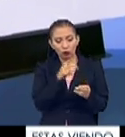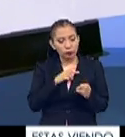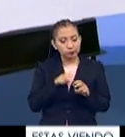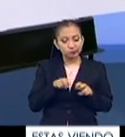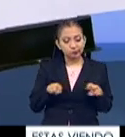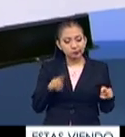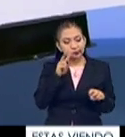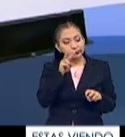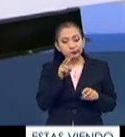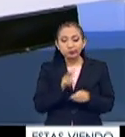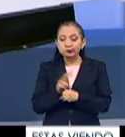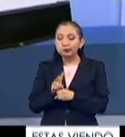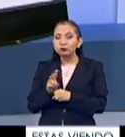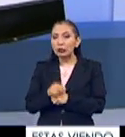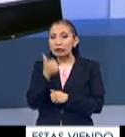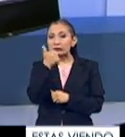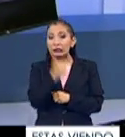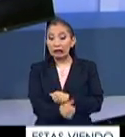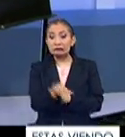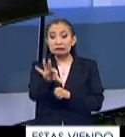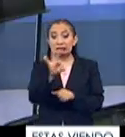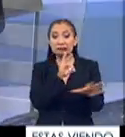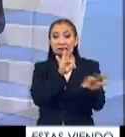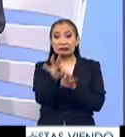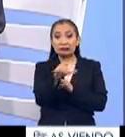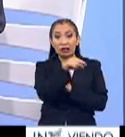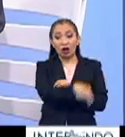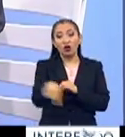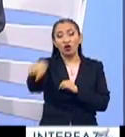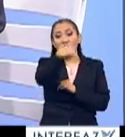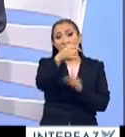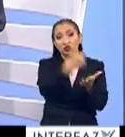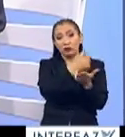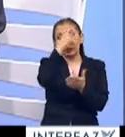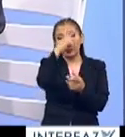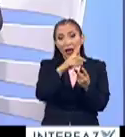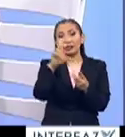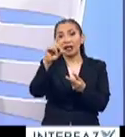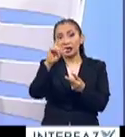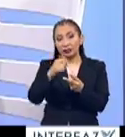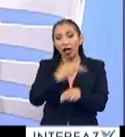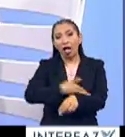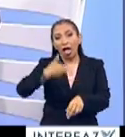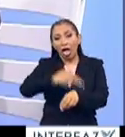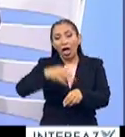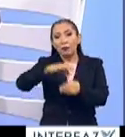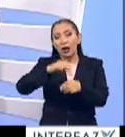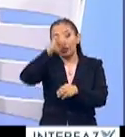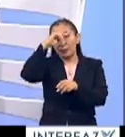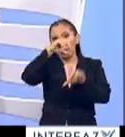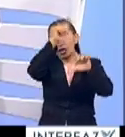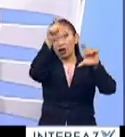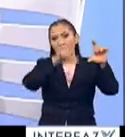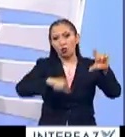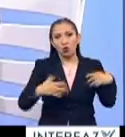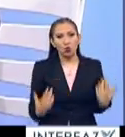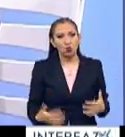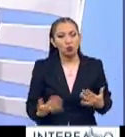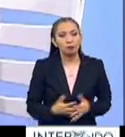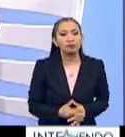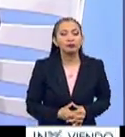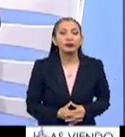elección histórica, sí, de histórica. 6 elecciones concurrentes en la Ciudad de México, 30 procesos electorales a nivel nacional. Y